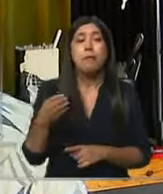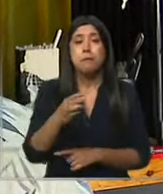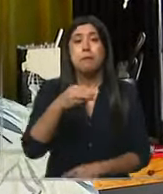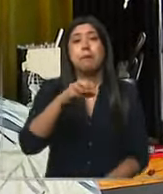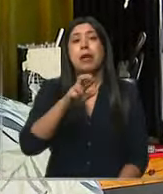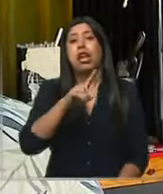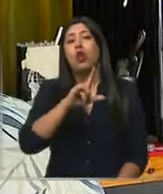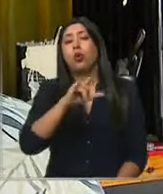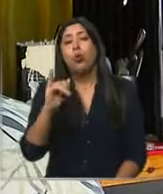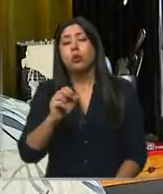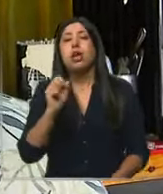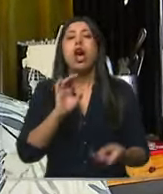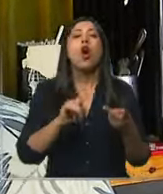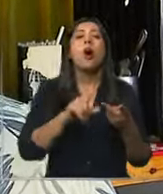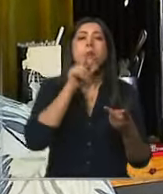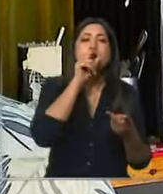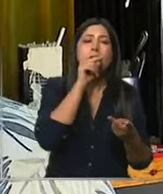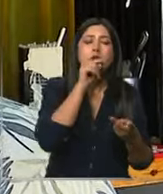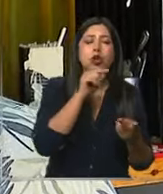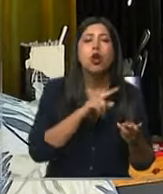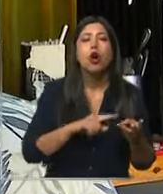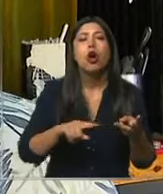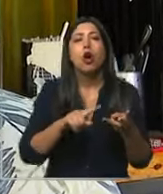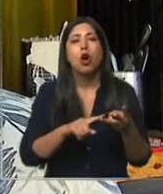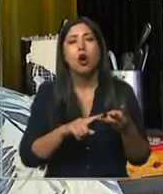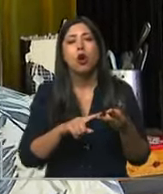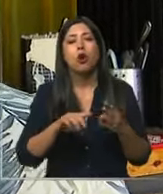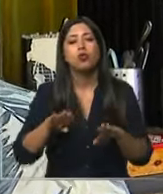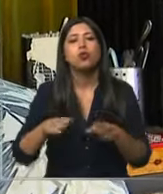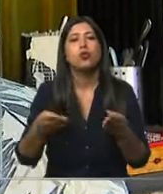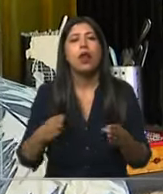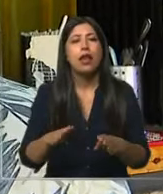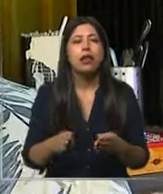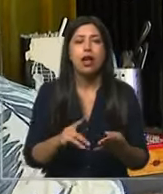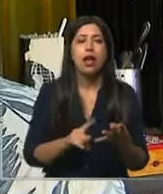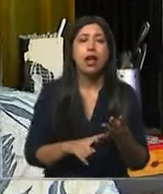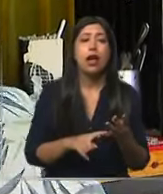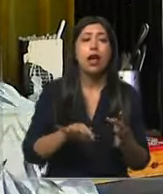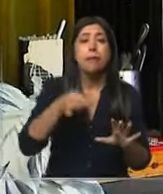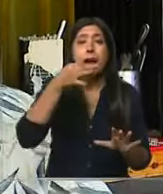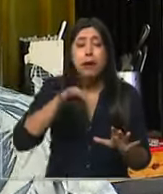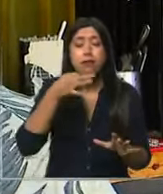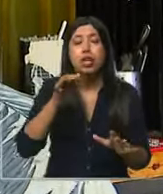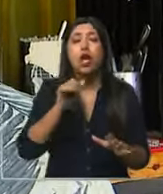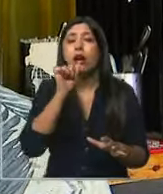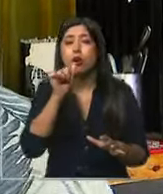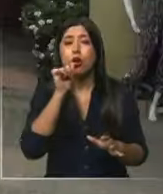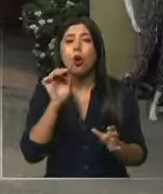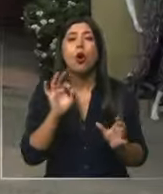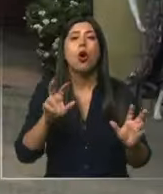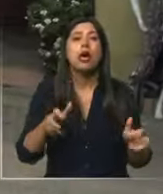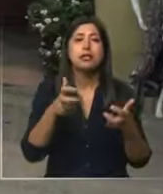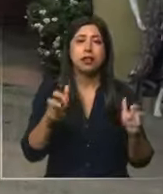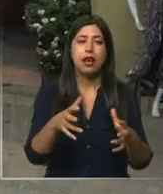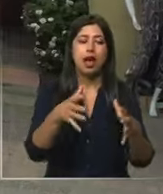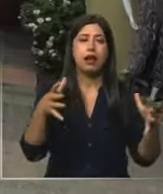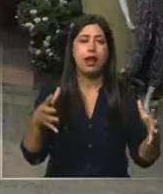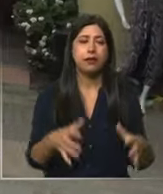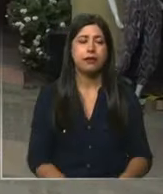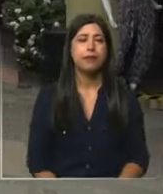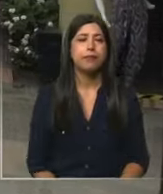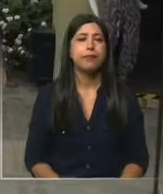ser pollo al jugo, o puede ser chuleta a la plancha, y eso puede ser con papas fritas, con arroz, con una ensalada surtida grande. Otro restaurante